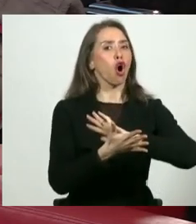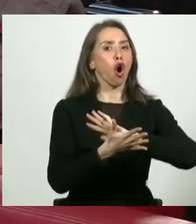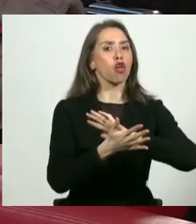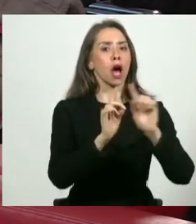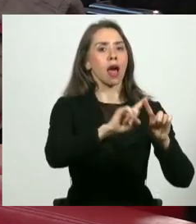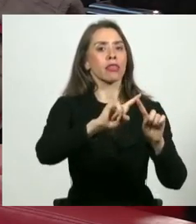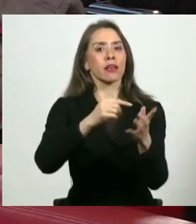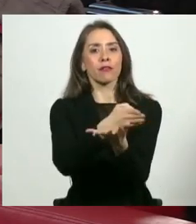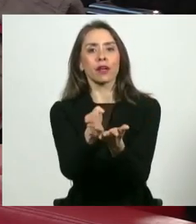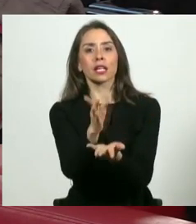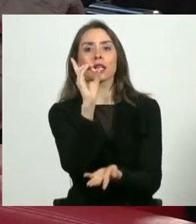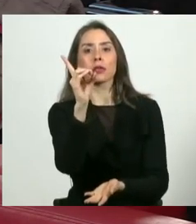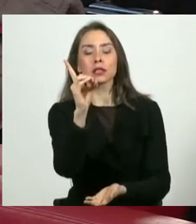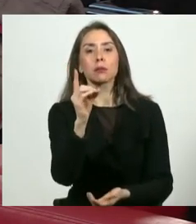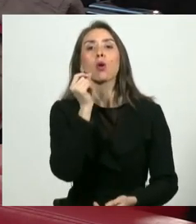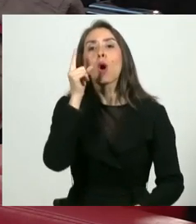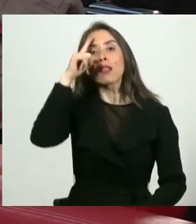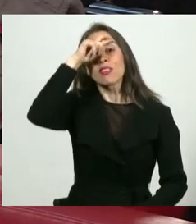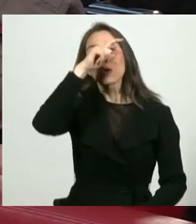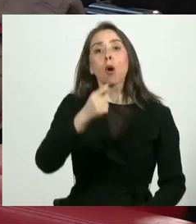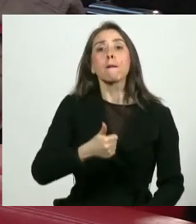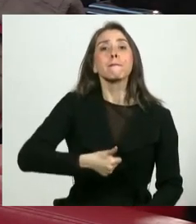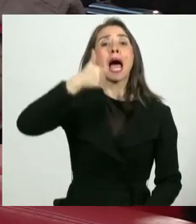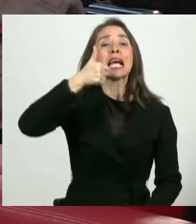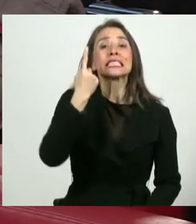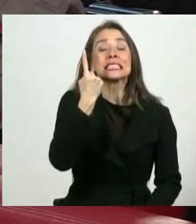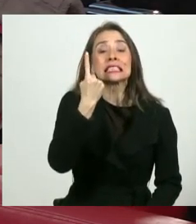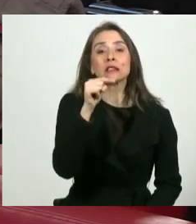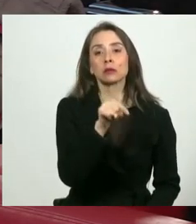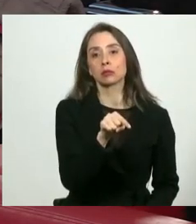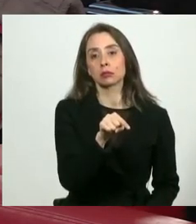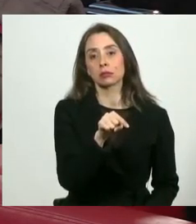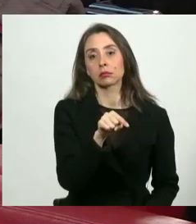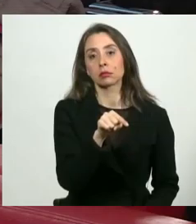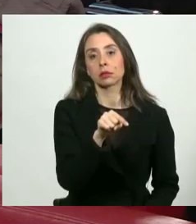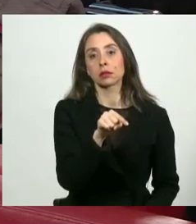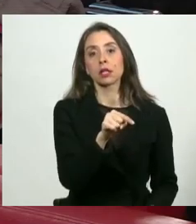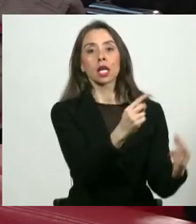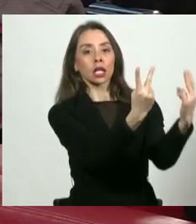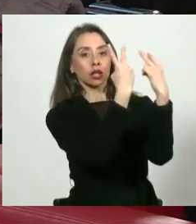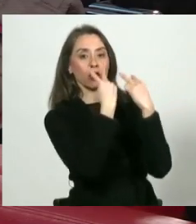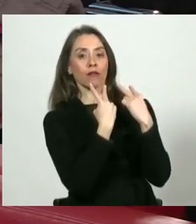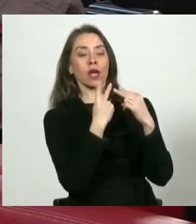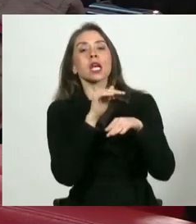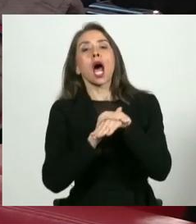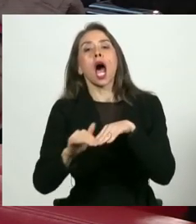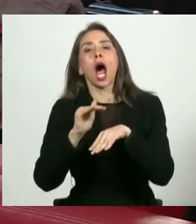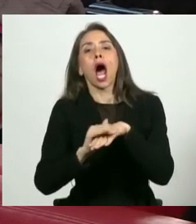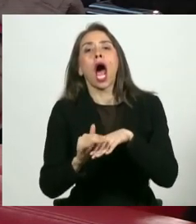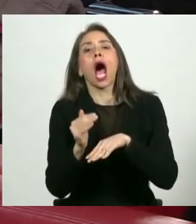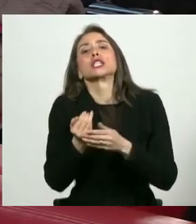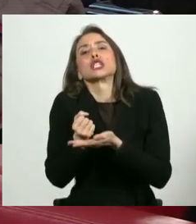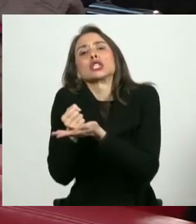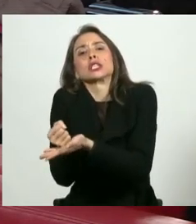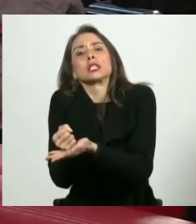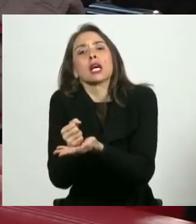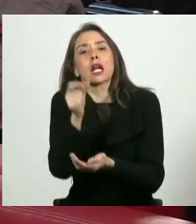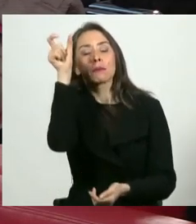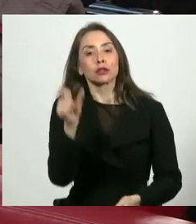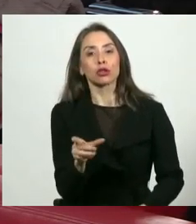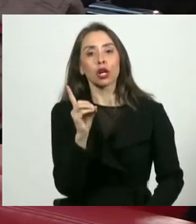discapacidades, ¿cuál es la dificultad mayor? Yo diría que es la mirada asistencialista que se le da a las personas con